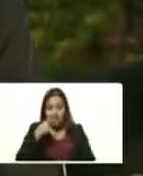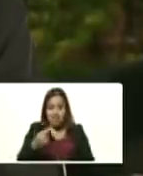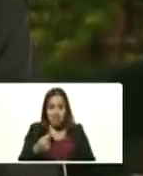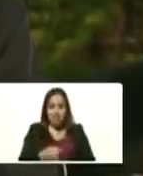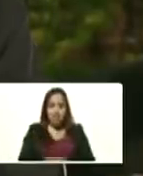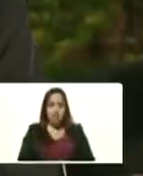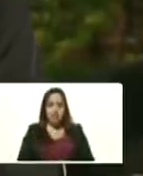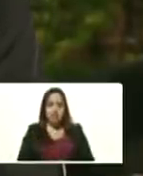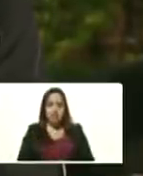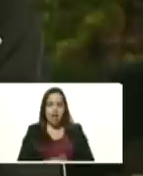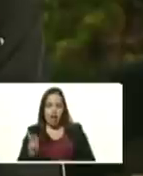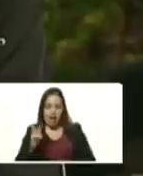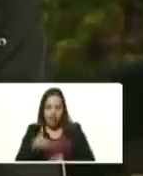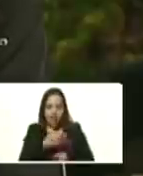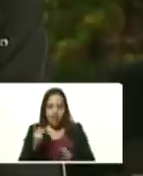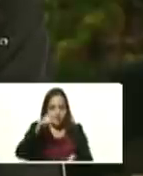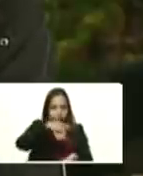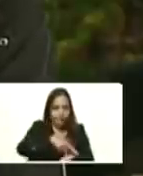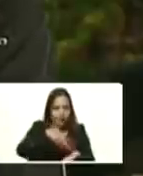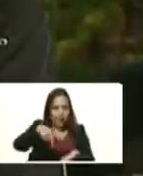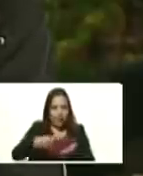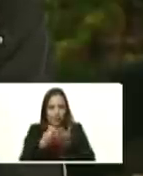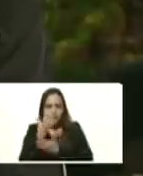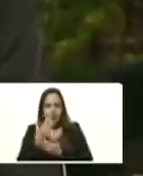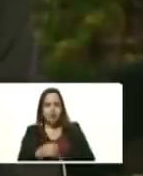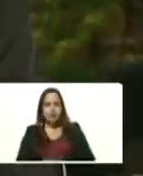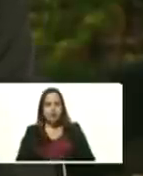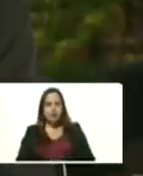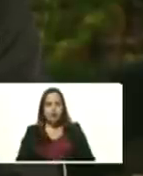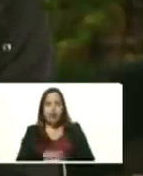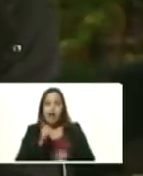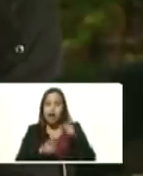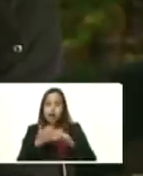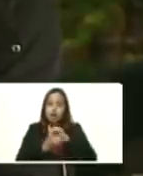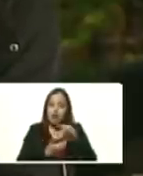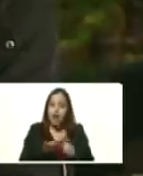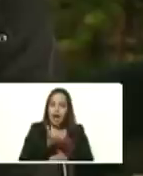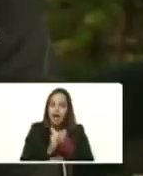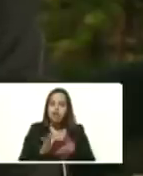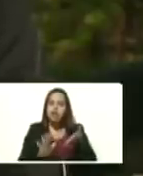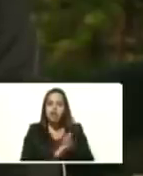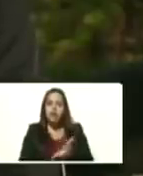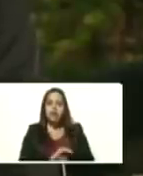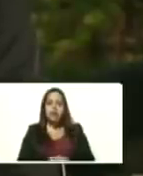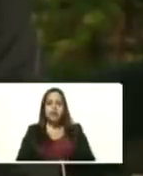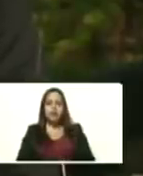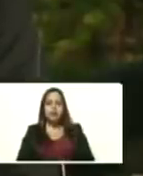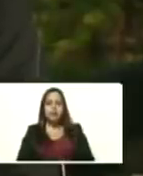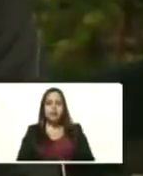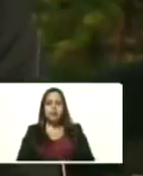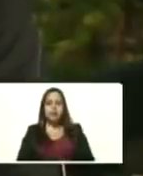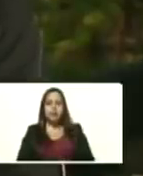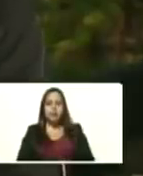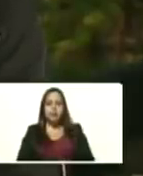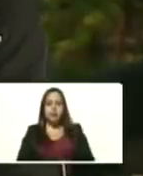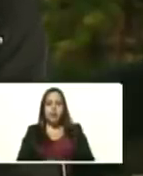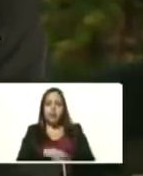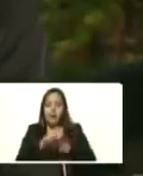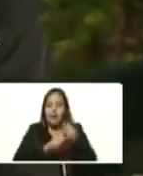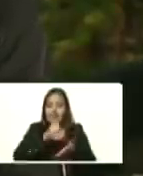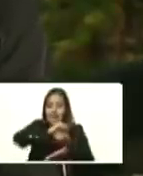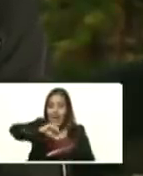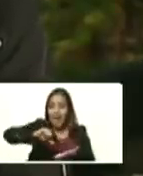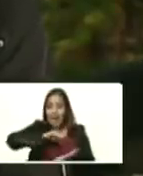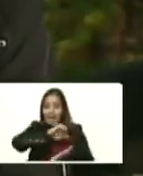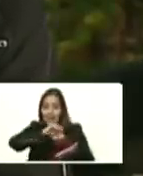llegada al palacio especialmente en rubro donde estamos críticos que el tema de la oleaginosa para la producción de aceite no